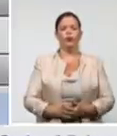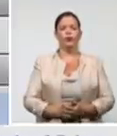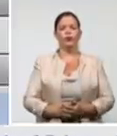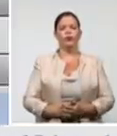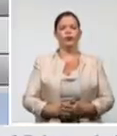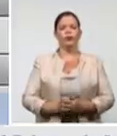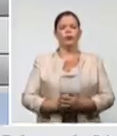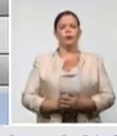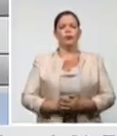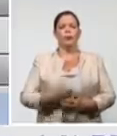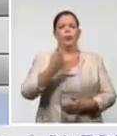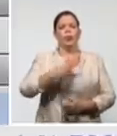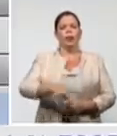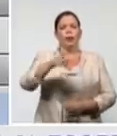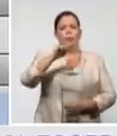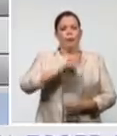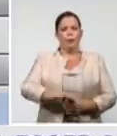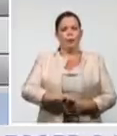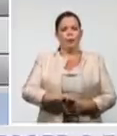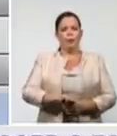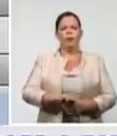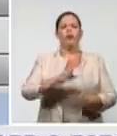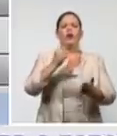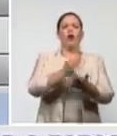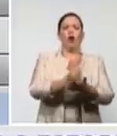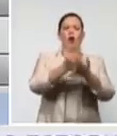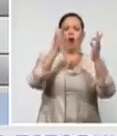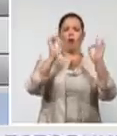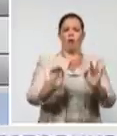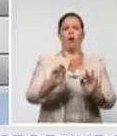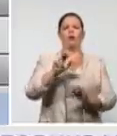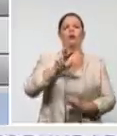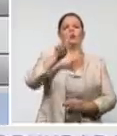Ayer se confirmaron